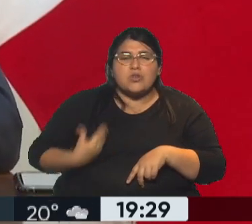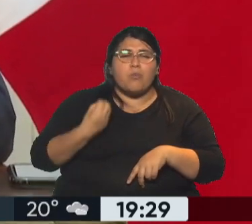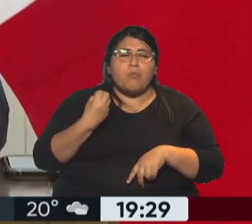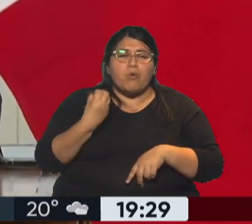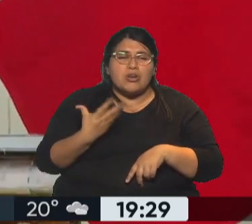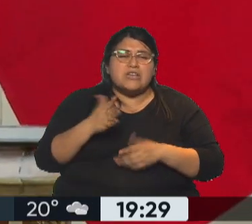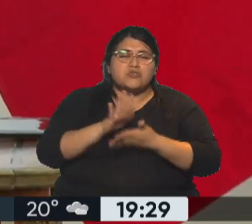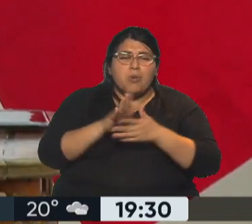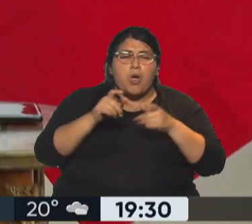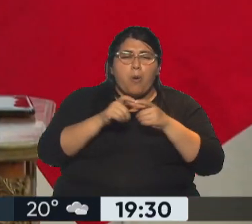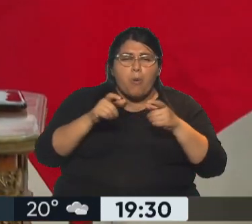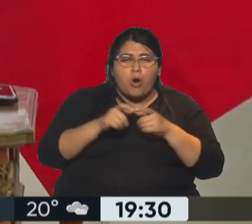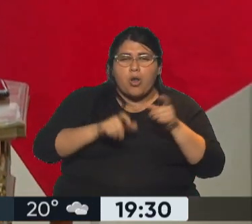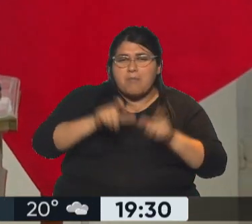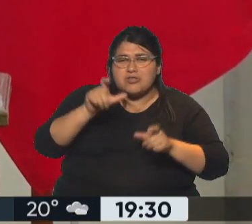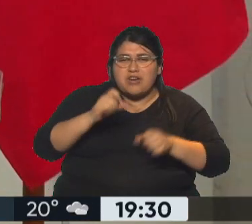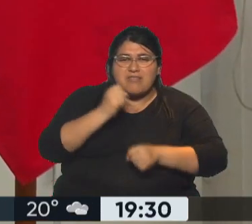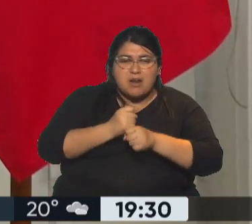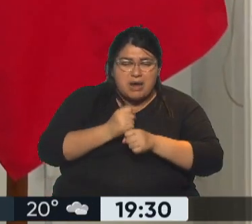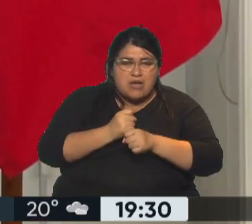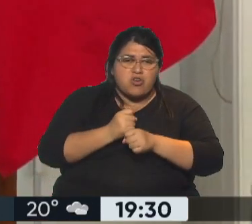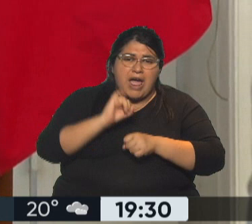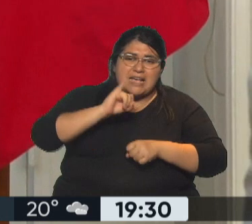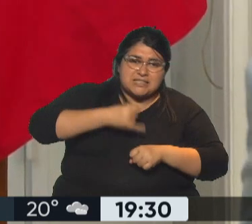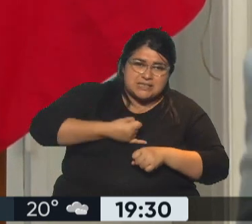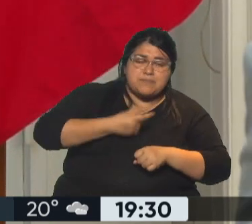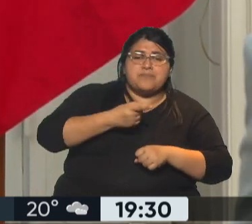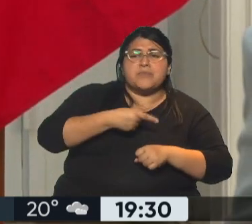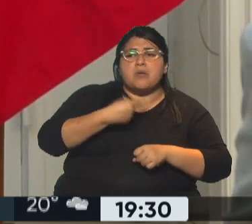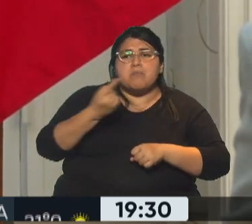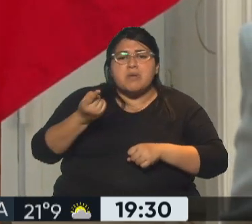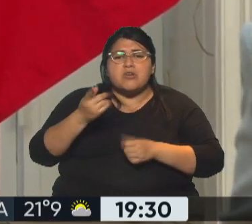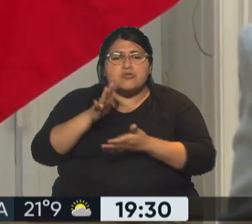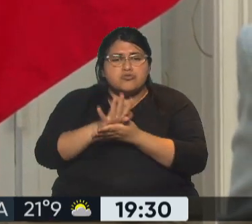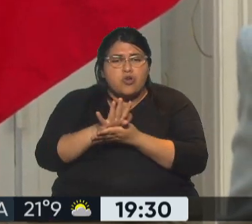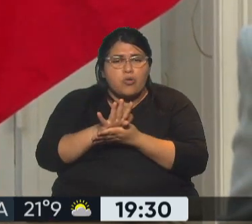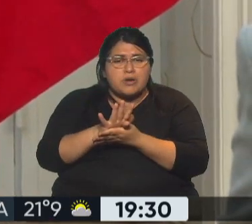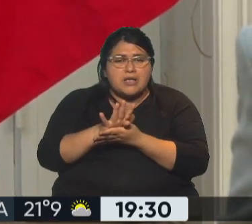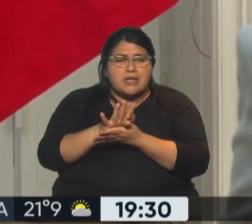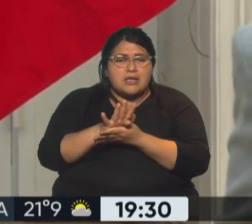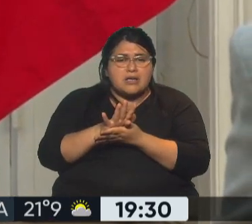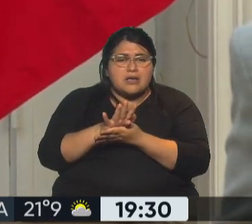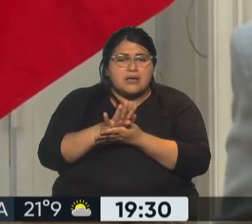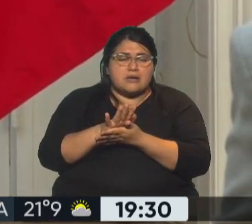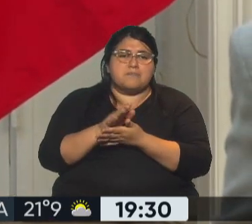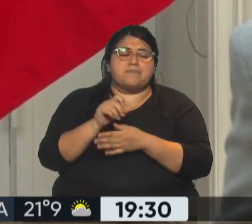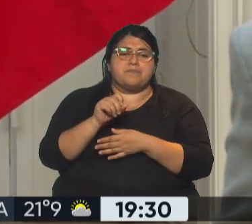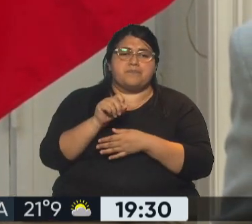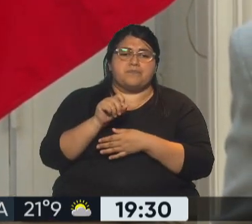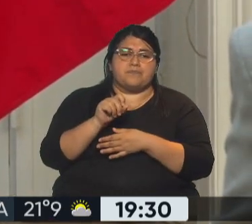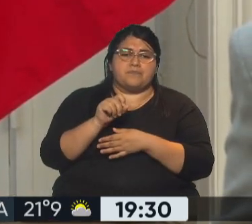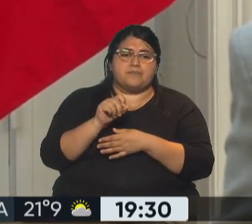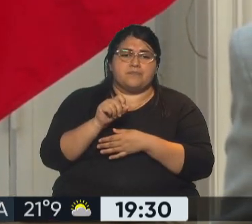el bono para los trabajadores y no por la suma fija, el cumplimiento de la suma fija. Algunos socios del gobierno,